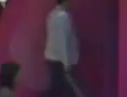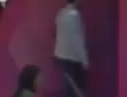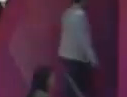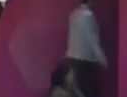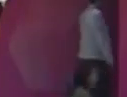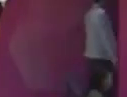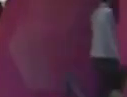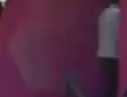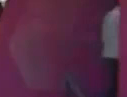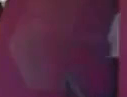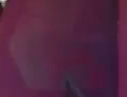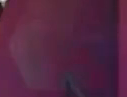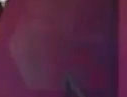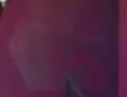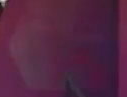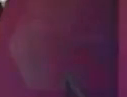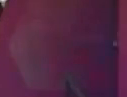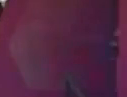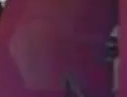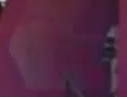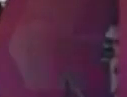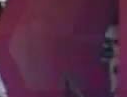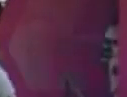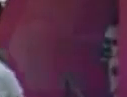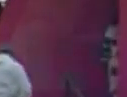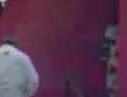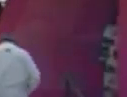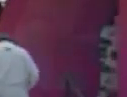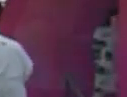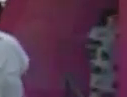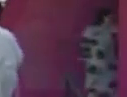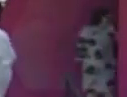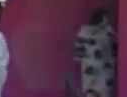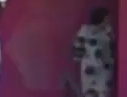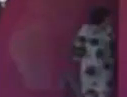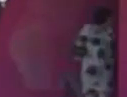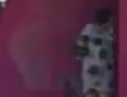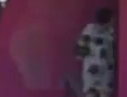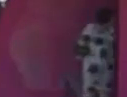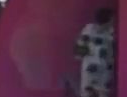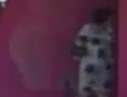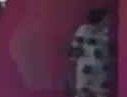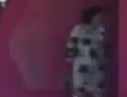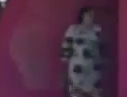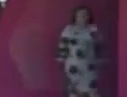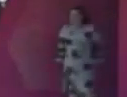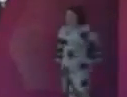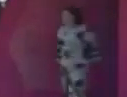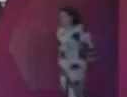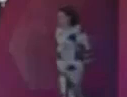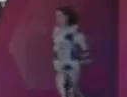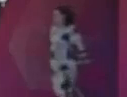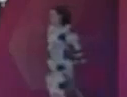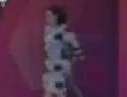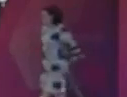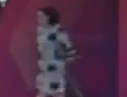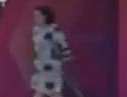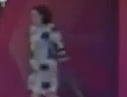Recíbeme con toda esta miseria que hay en